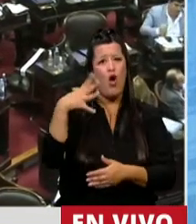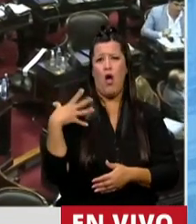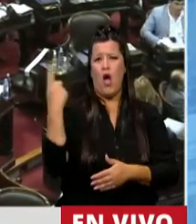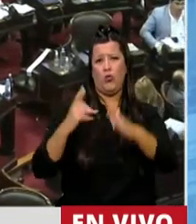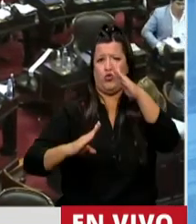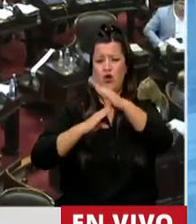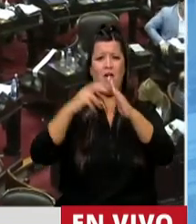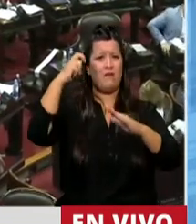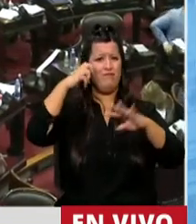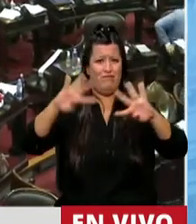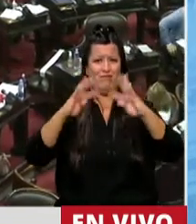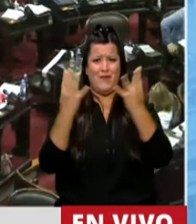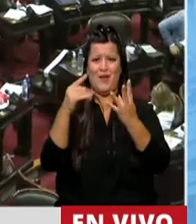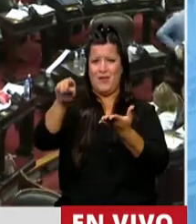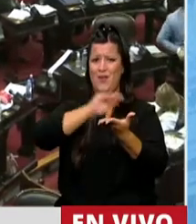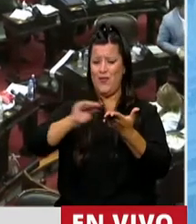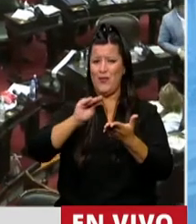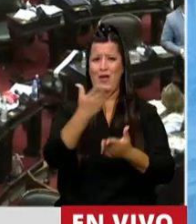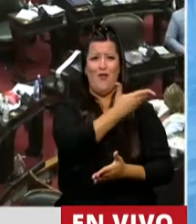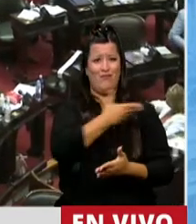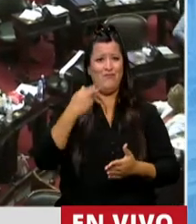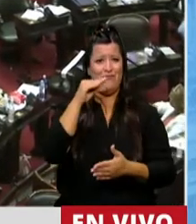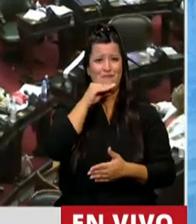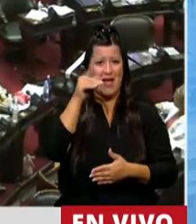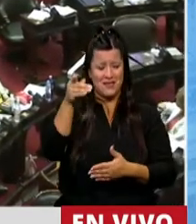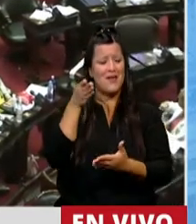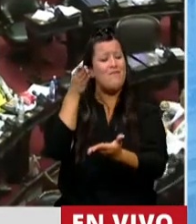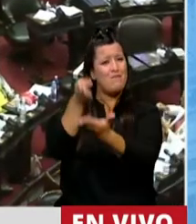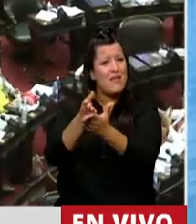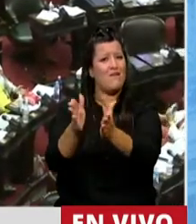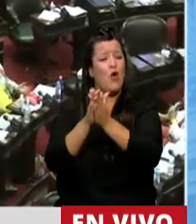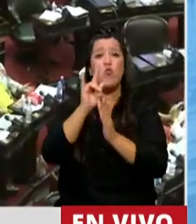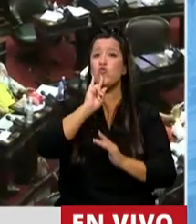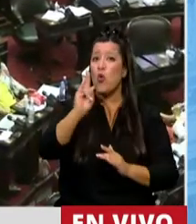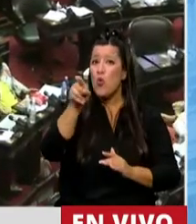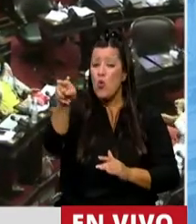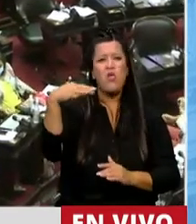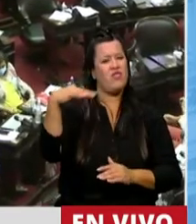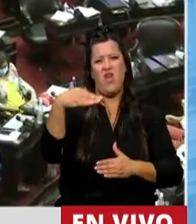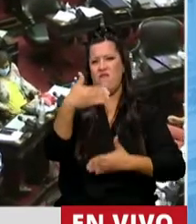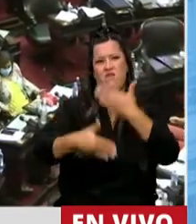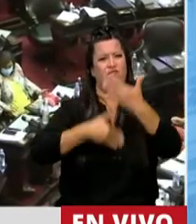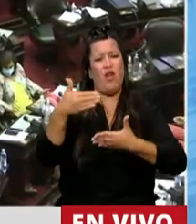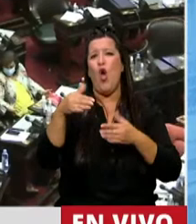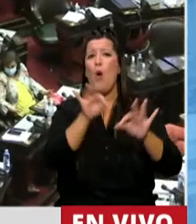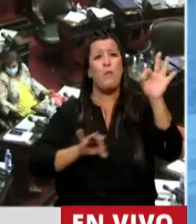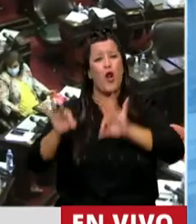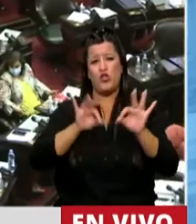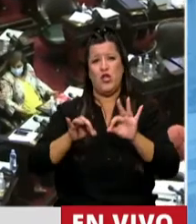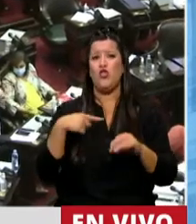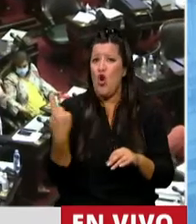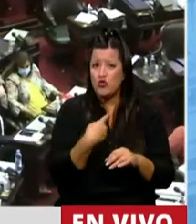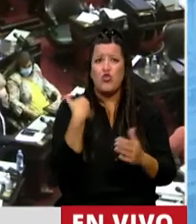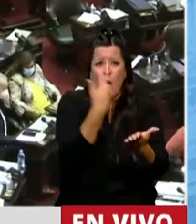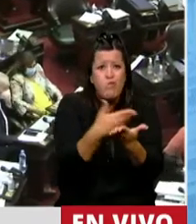esta honorable Cámara de Diputados, dé curso a los proyectos que